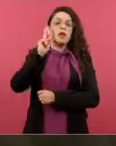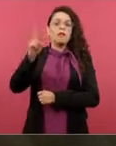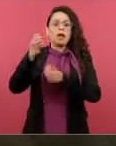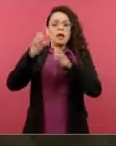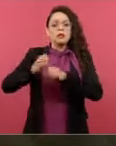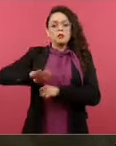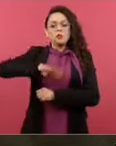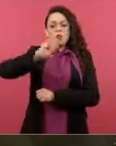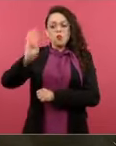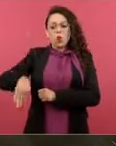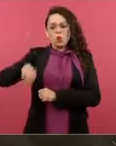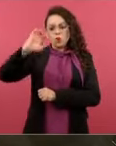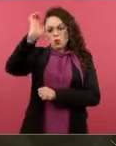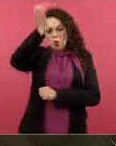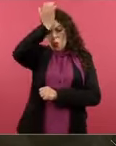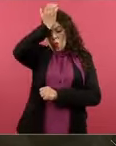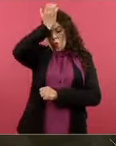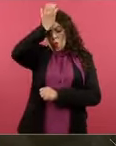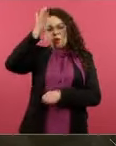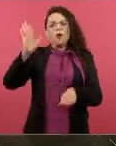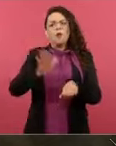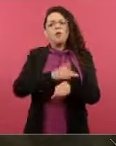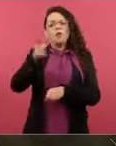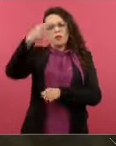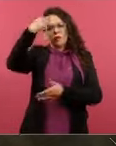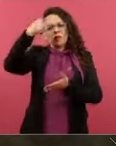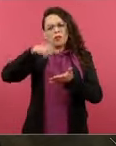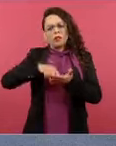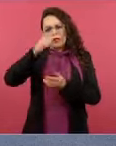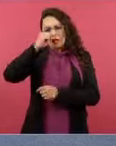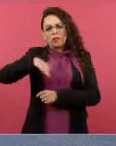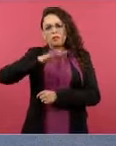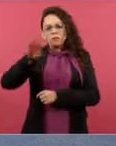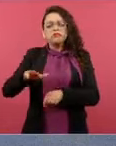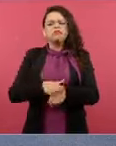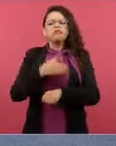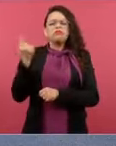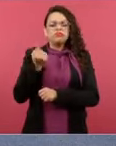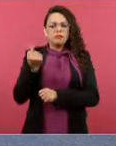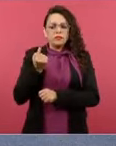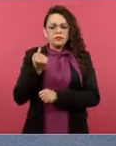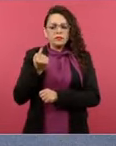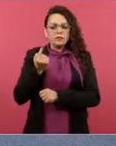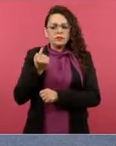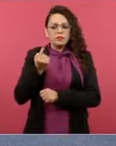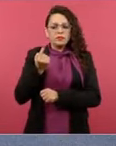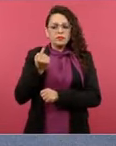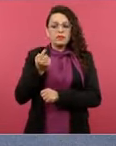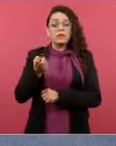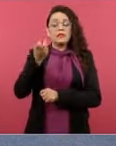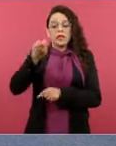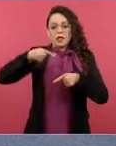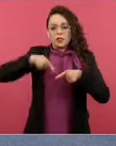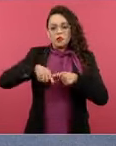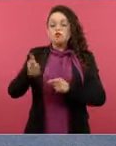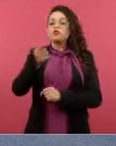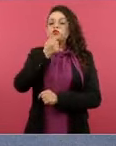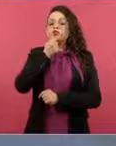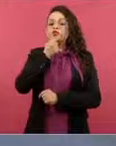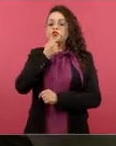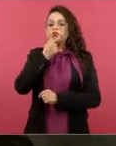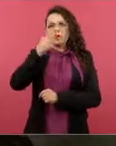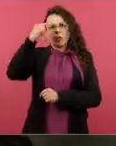muertas. ¿Por qué creen que se murieron? Ahí empieza la labor inquisitiva de las niñas y los niños.